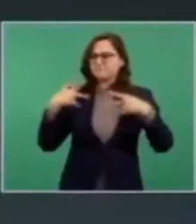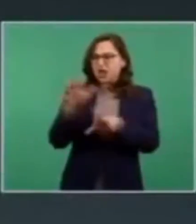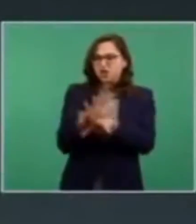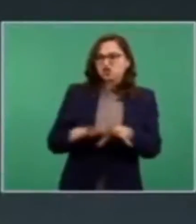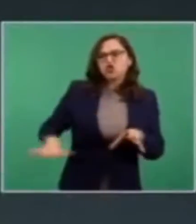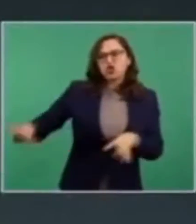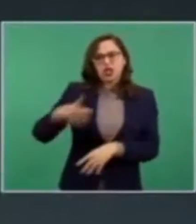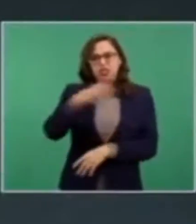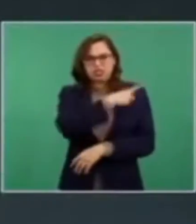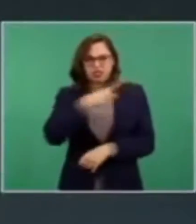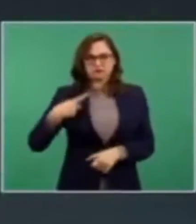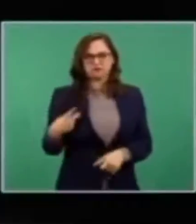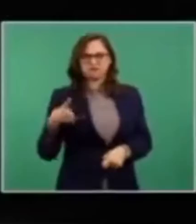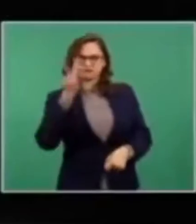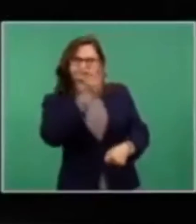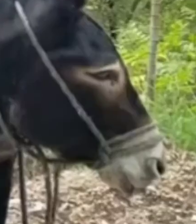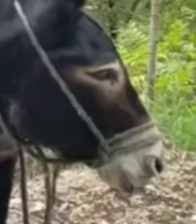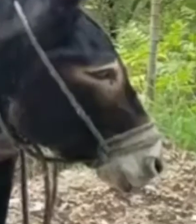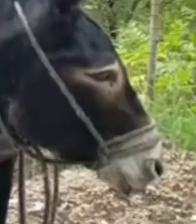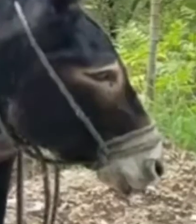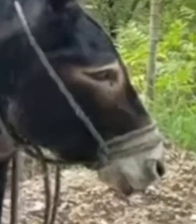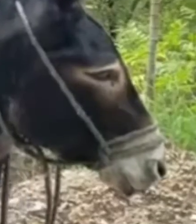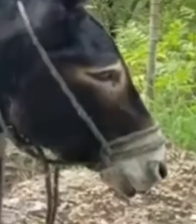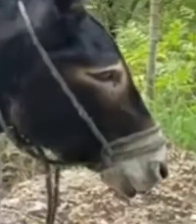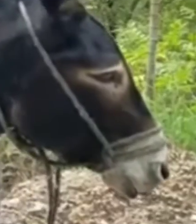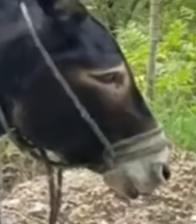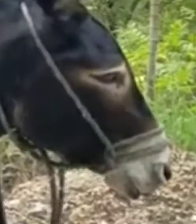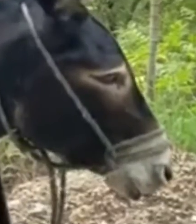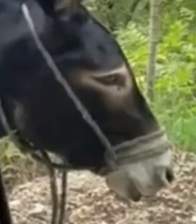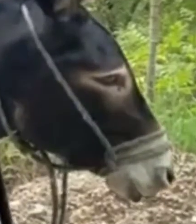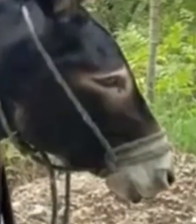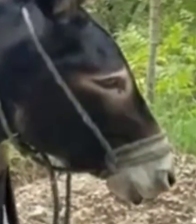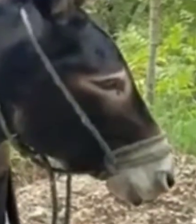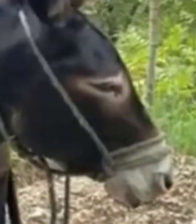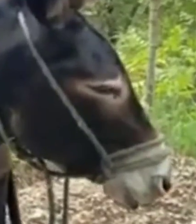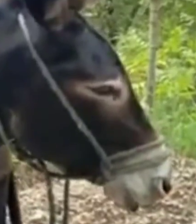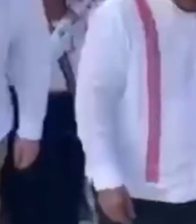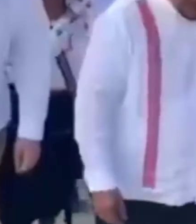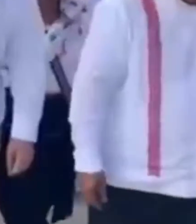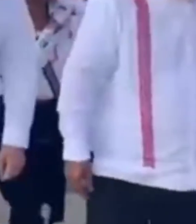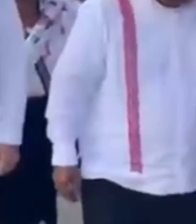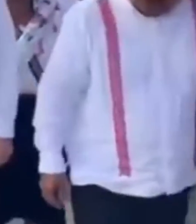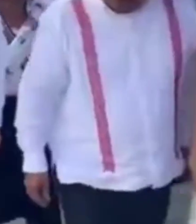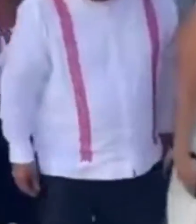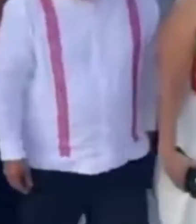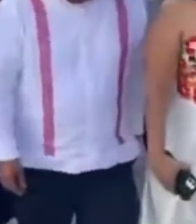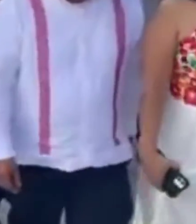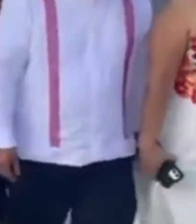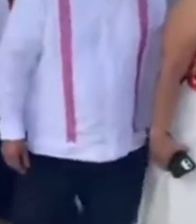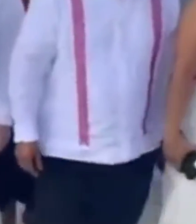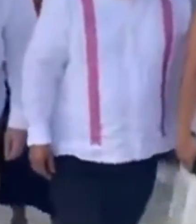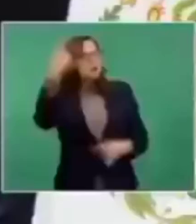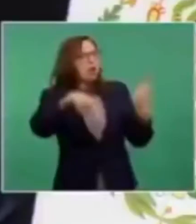poder en sus manos. Si un gobernante no está a la altura de las